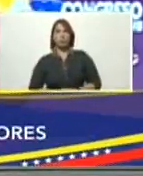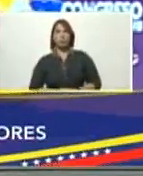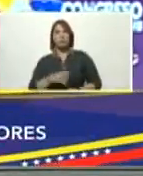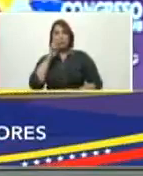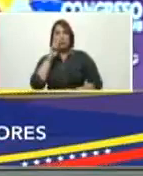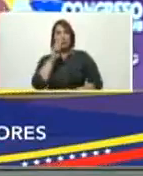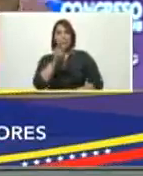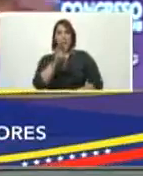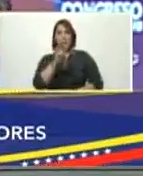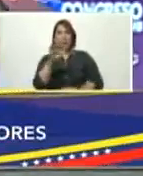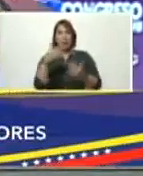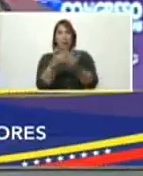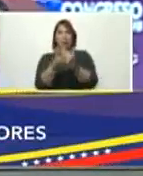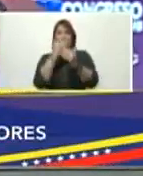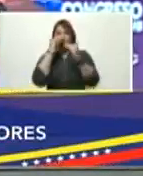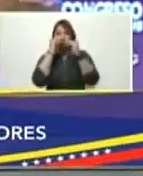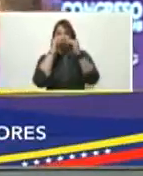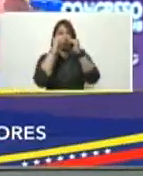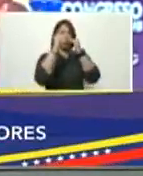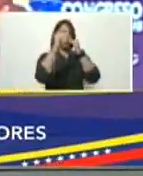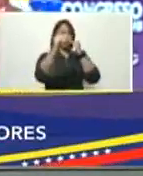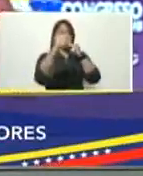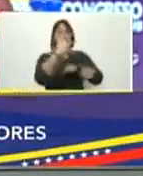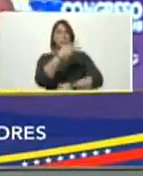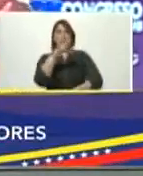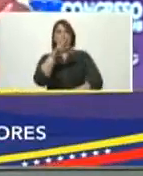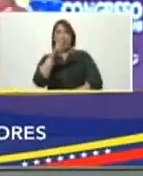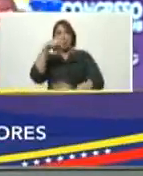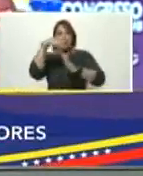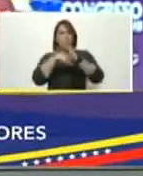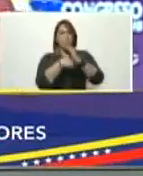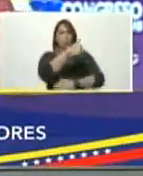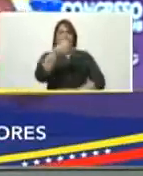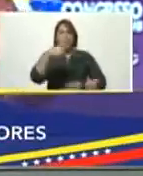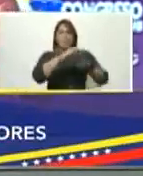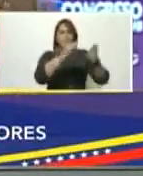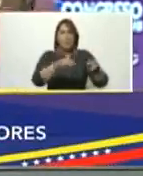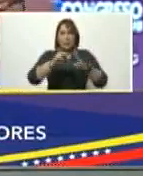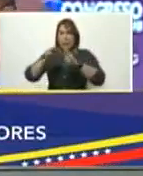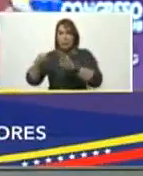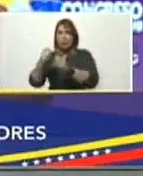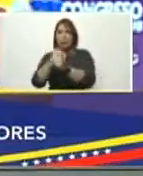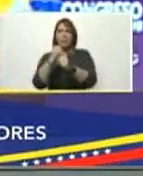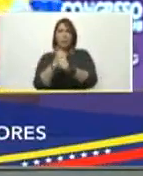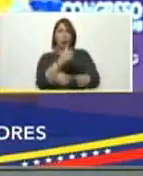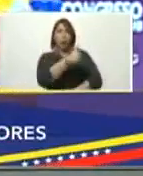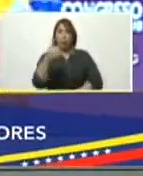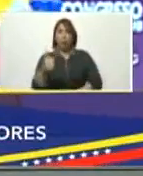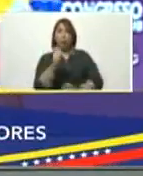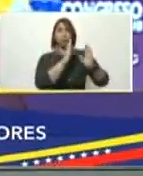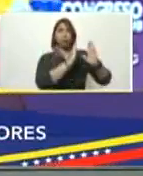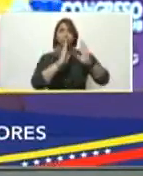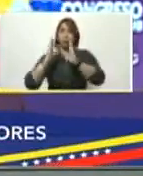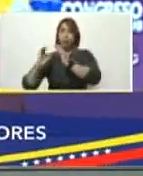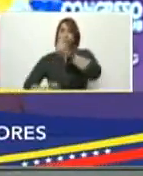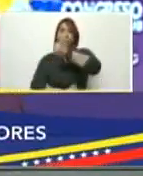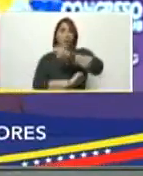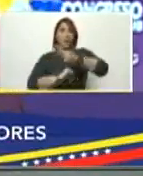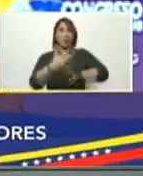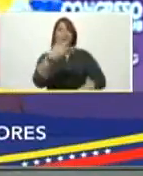horizonte. 3R a fondo, en cada mesa de trabajo, en cada organización de base.